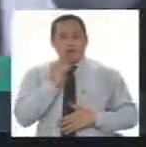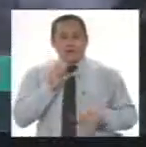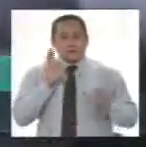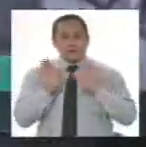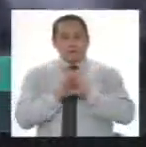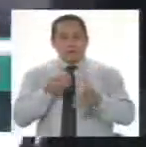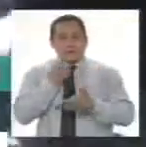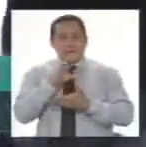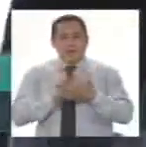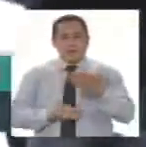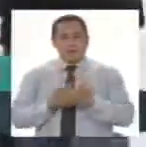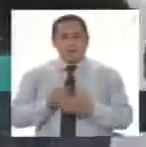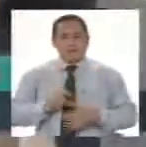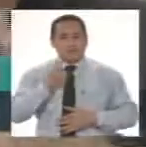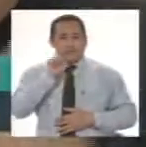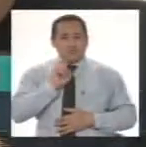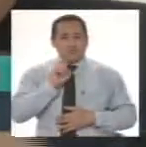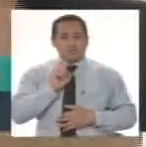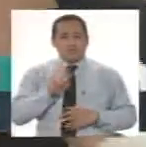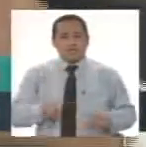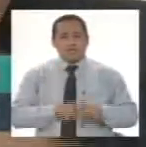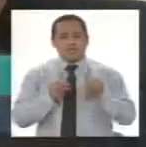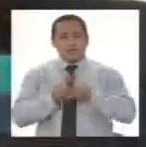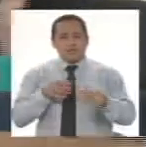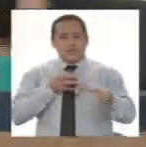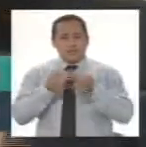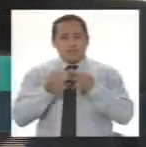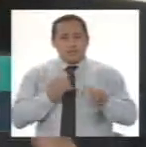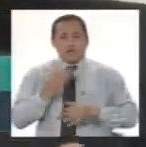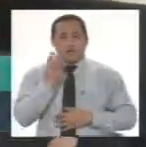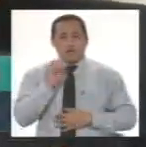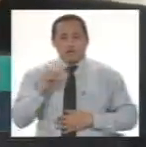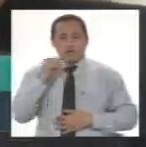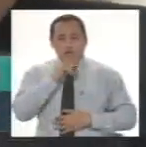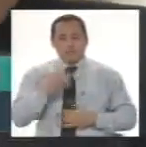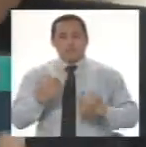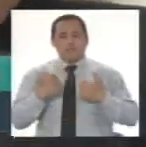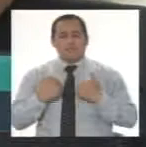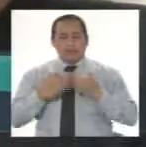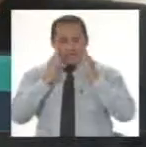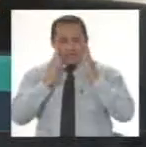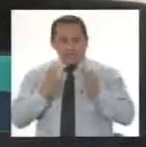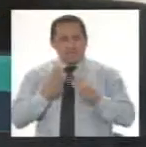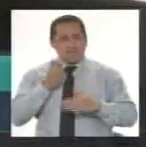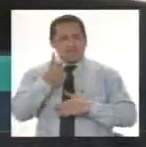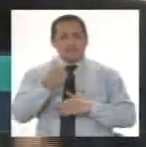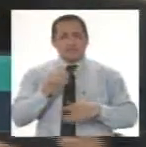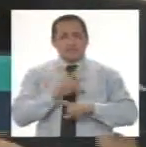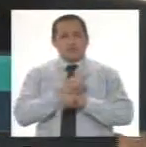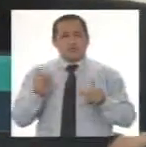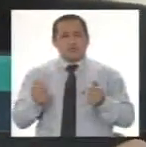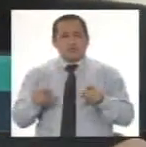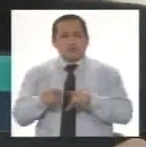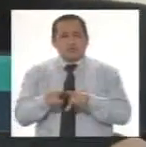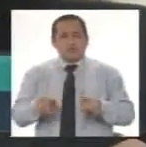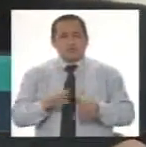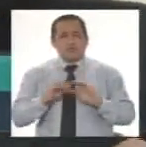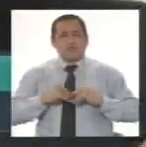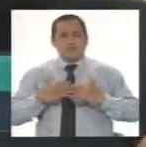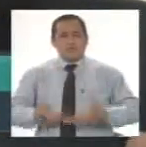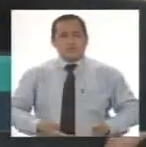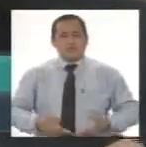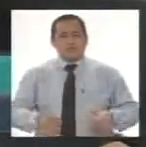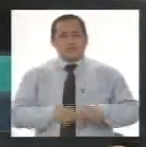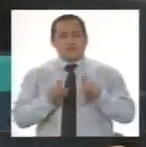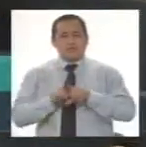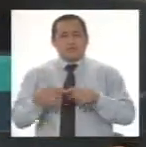la información sobre salud sexual. Dice que las adolescentes pueden ser atendidas si van sin su tutor, si es que ya están embarazadas